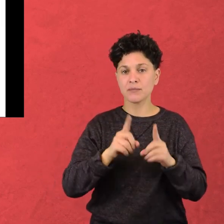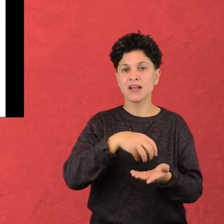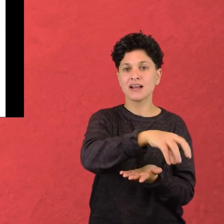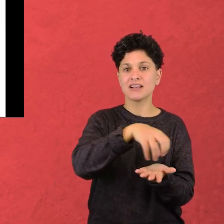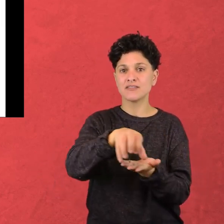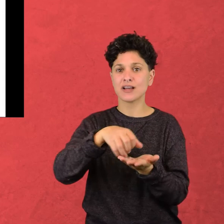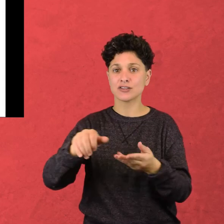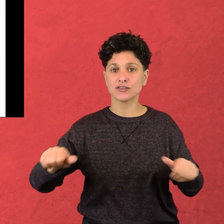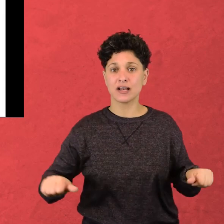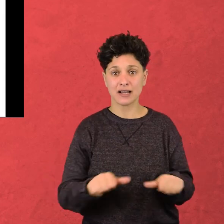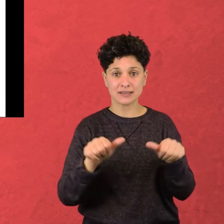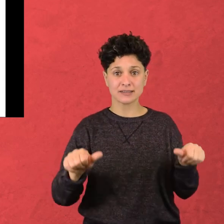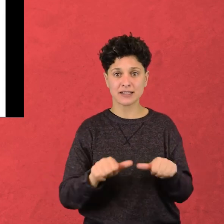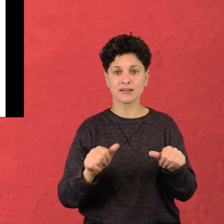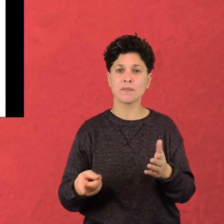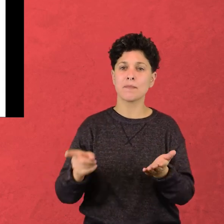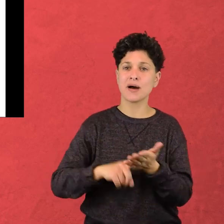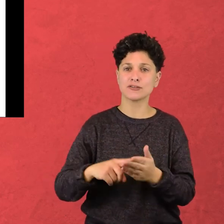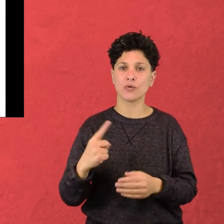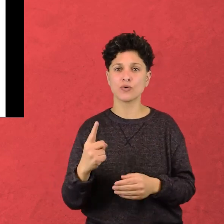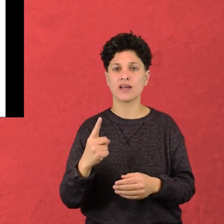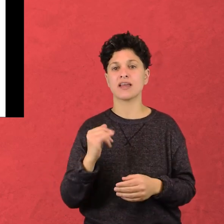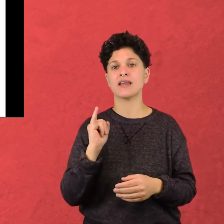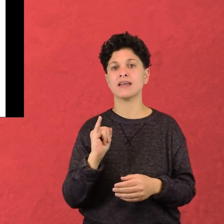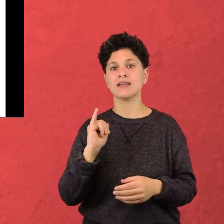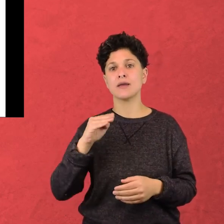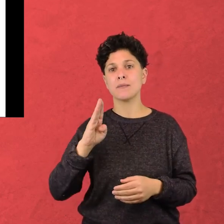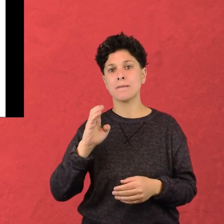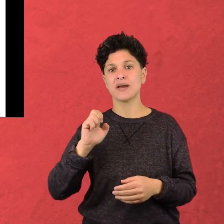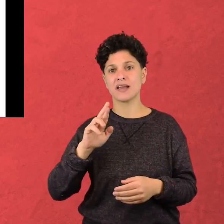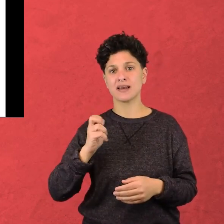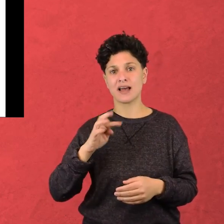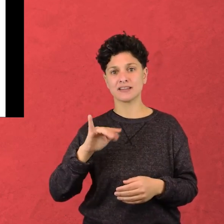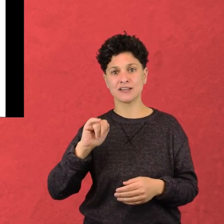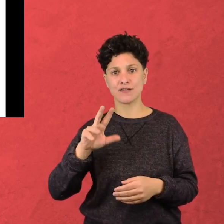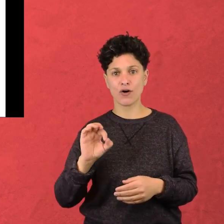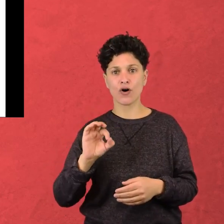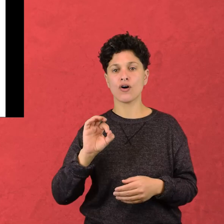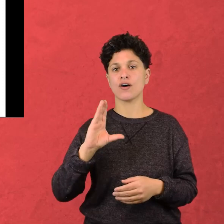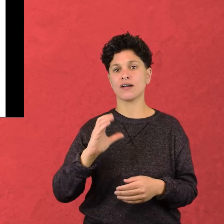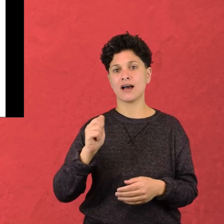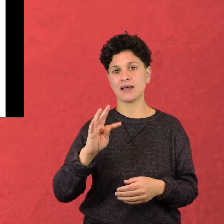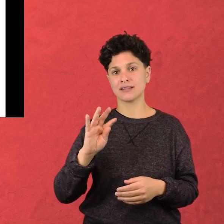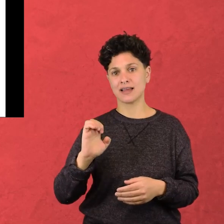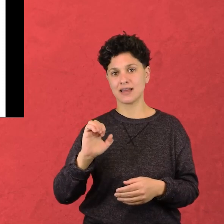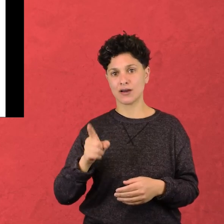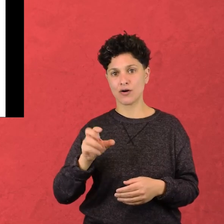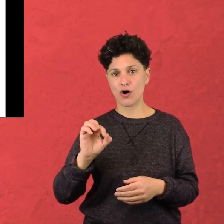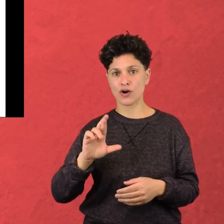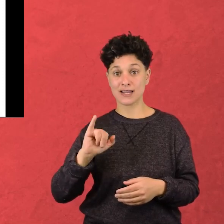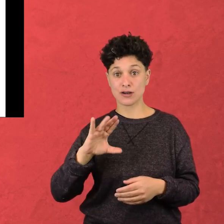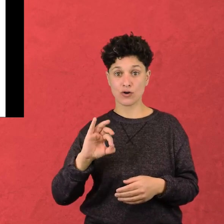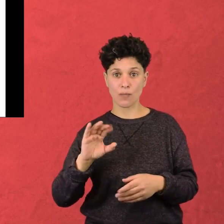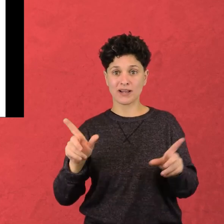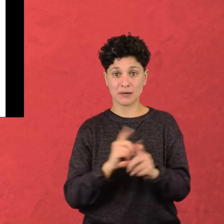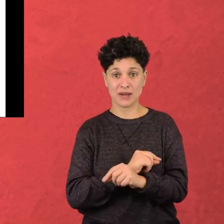video respecto a la buena voluntad y la clasificación de las acciones y una más sobre el imperativo categórico para terminar